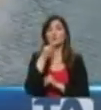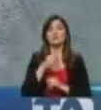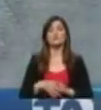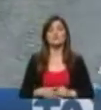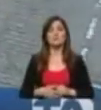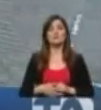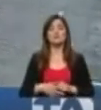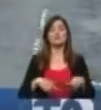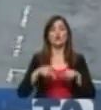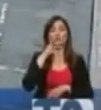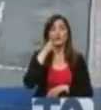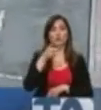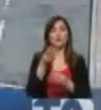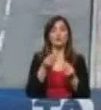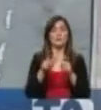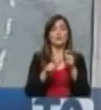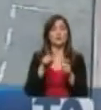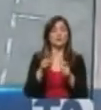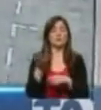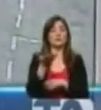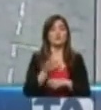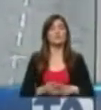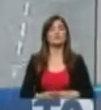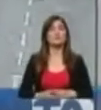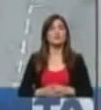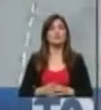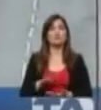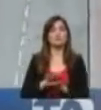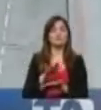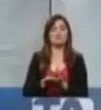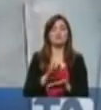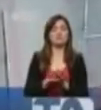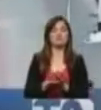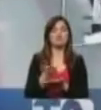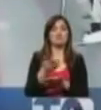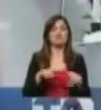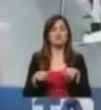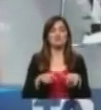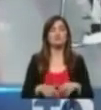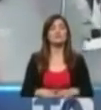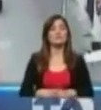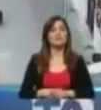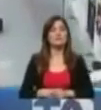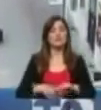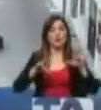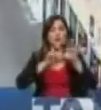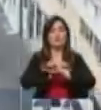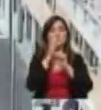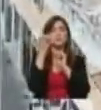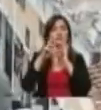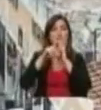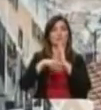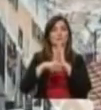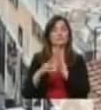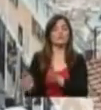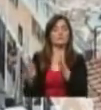sobre todo públicos de Tumbaco. Así es, igual tranquilidad en los alrededores de este parque. 8 de la mañana, 14 minutos,